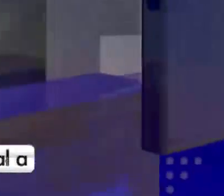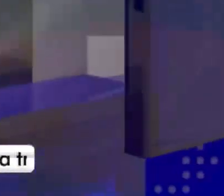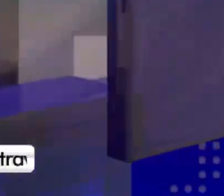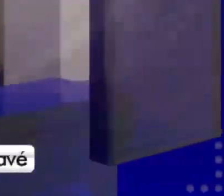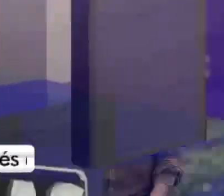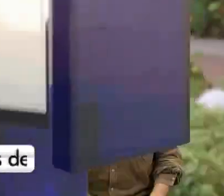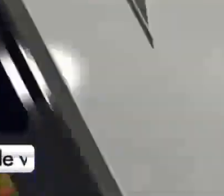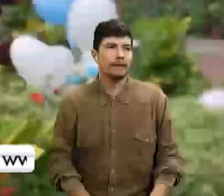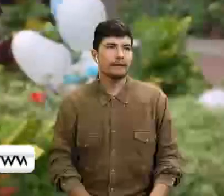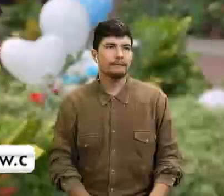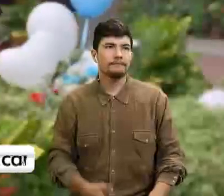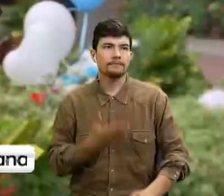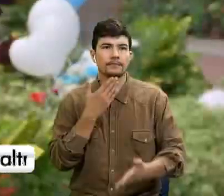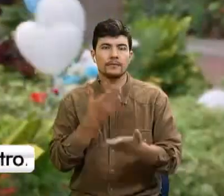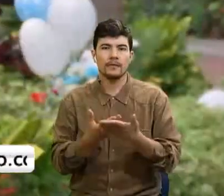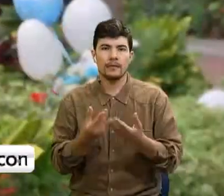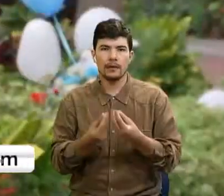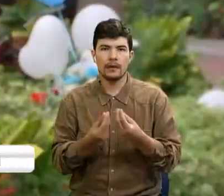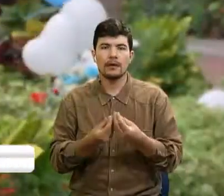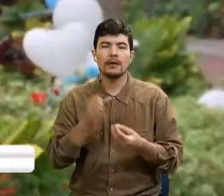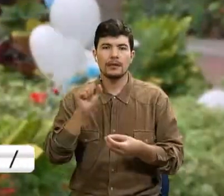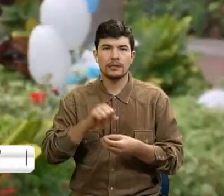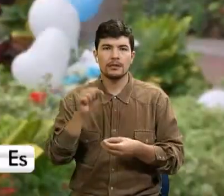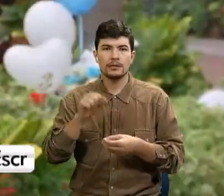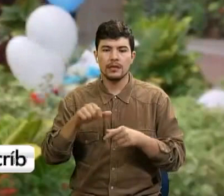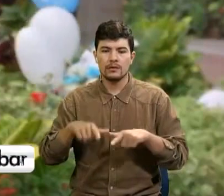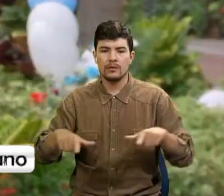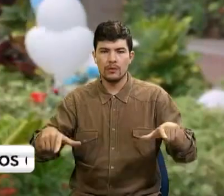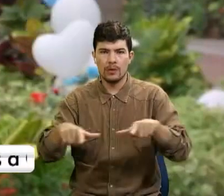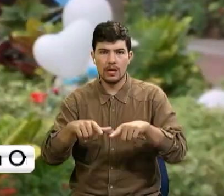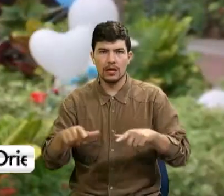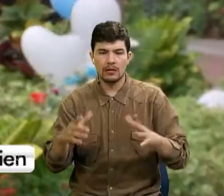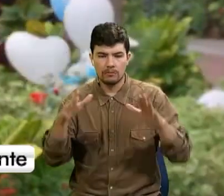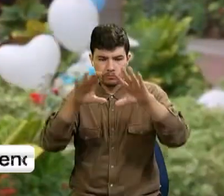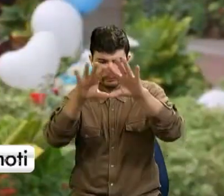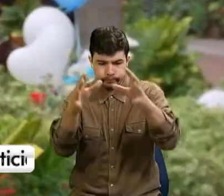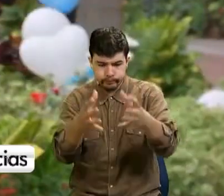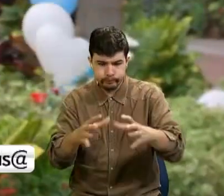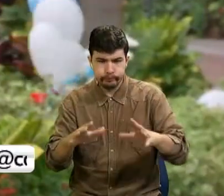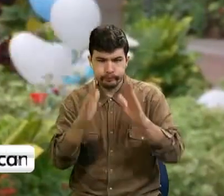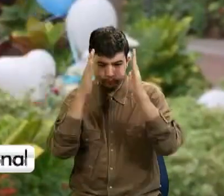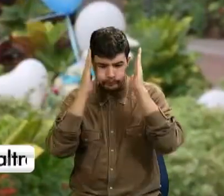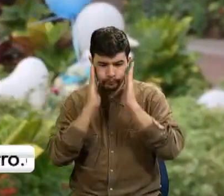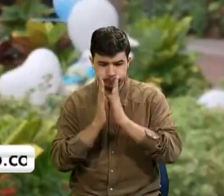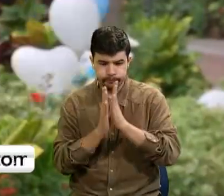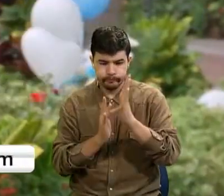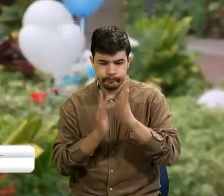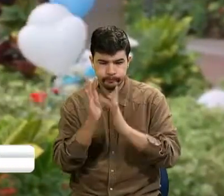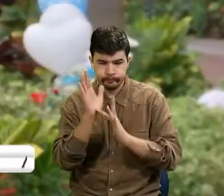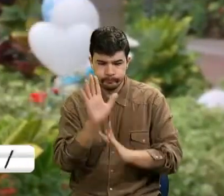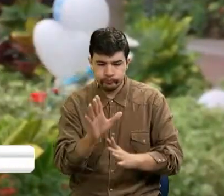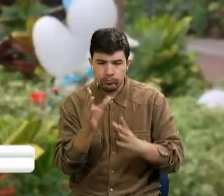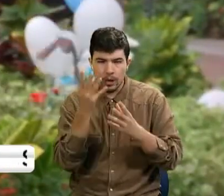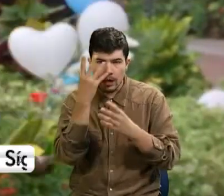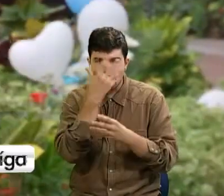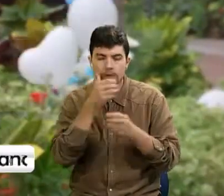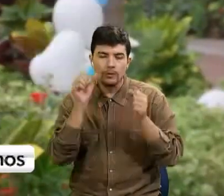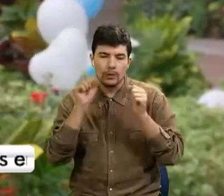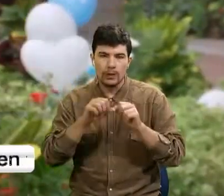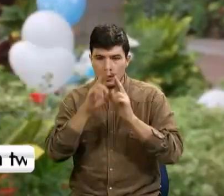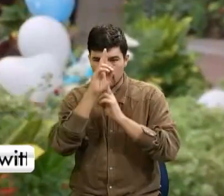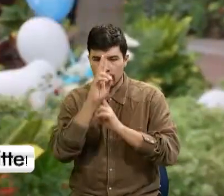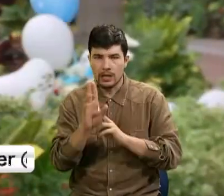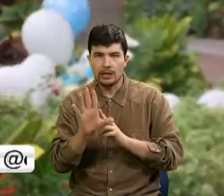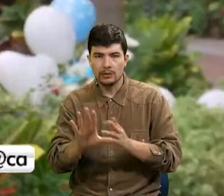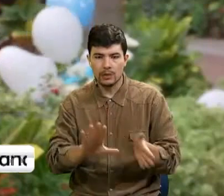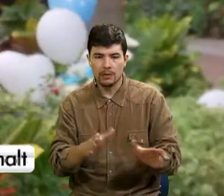Gracias compañeros en estudio Pues un pequeño altar han improvisado los residentes del conjunto oasis de mardel para conmemorar la muerte